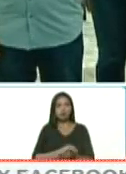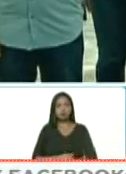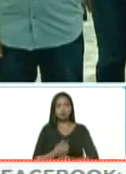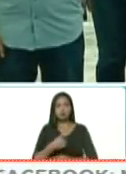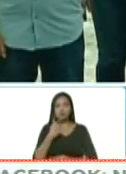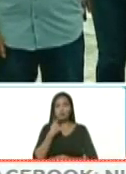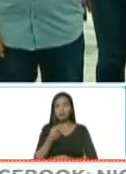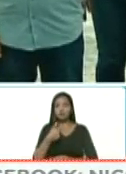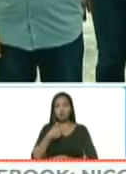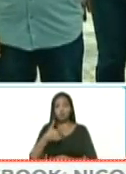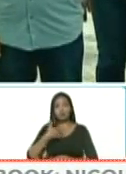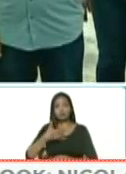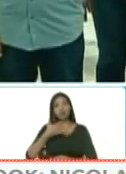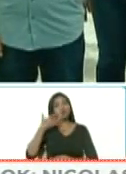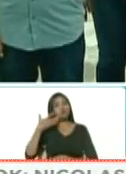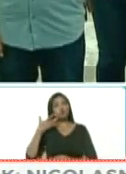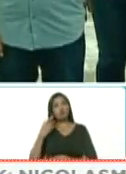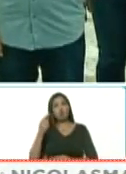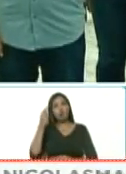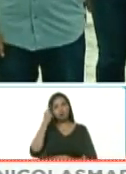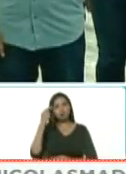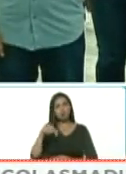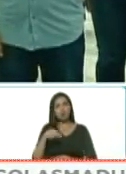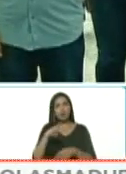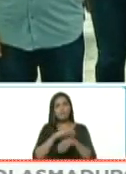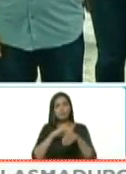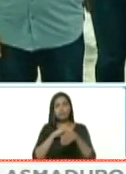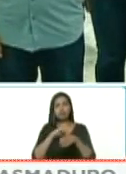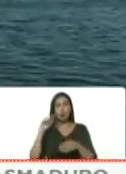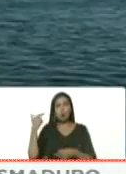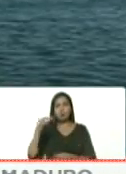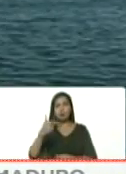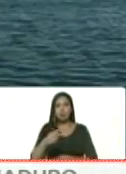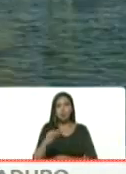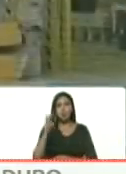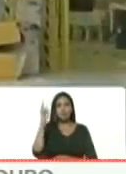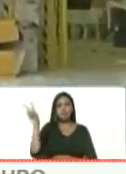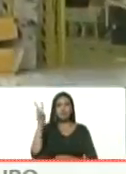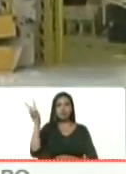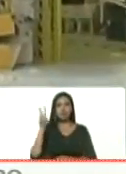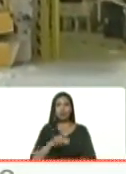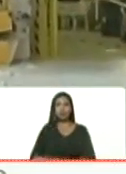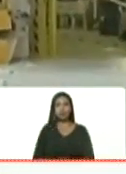me siento orgulloso. Hoy día de la gran misión Transporte de Venezuela.